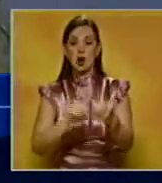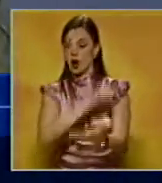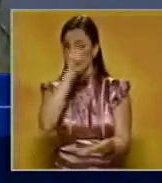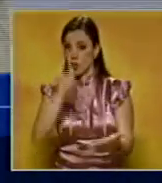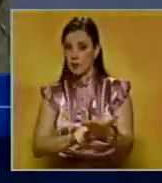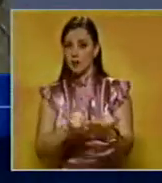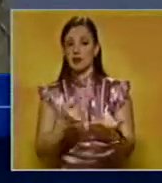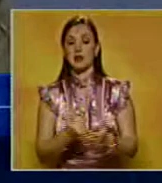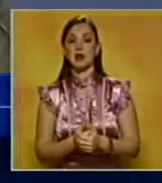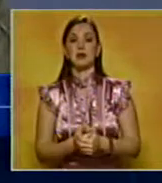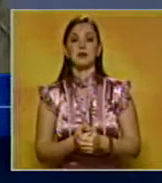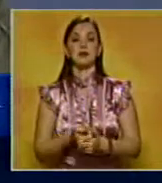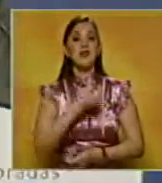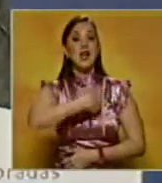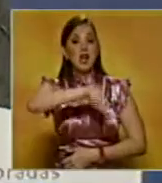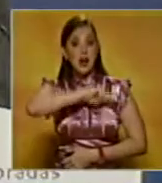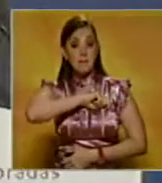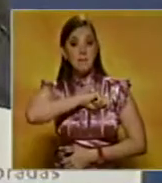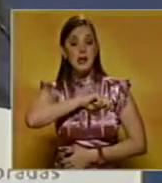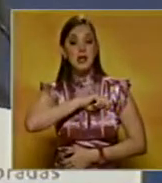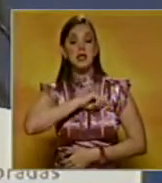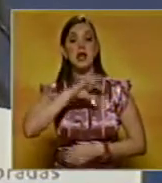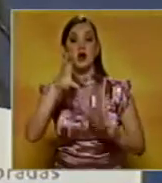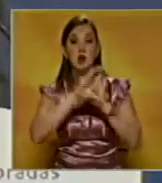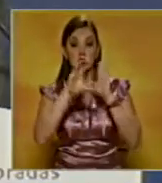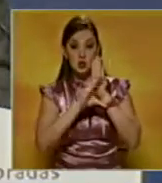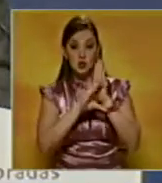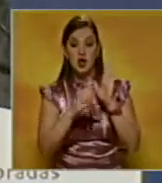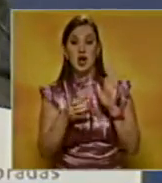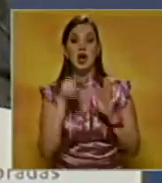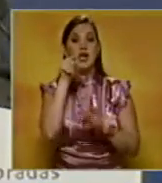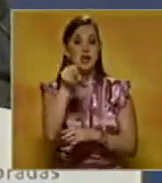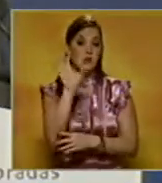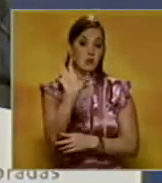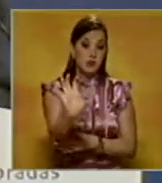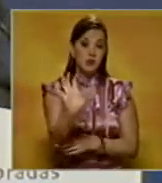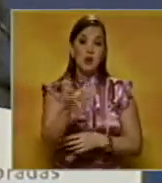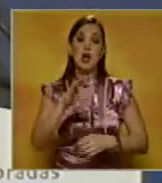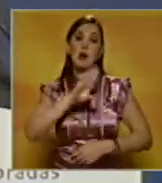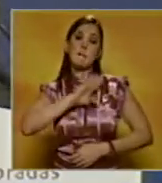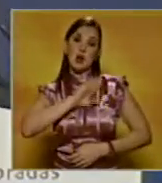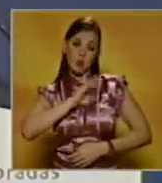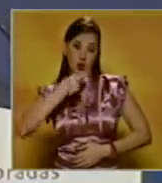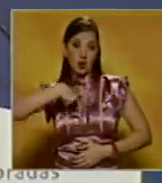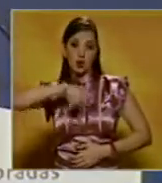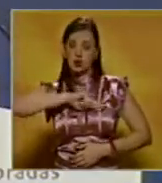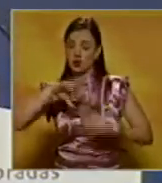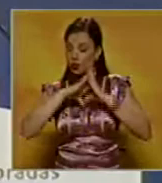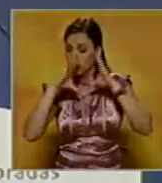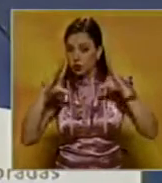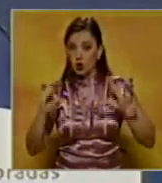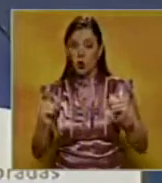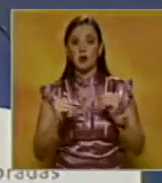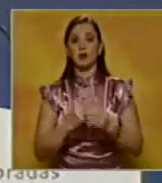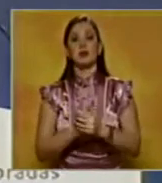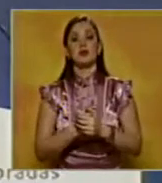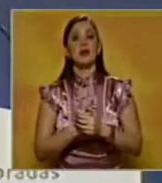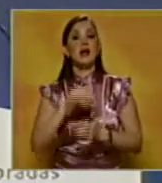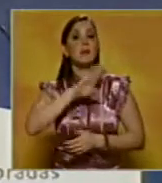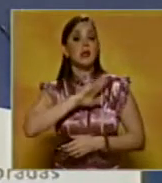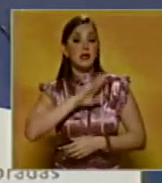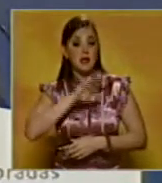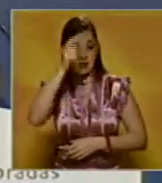plenamente vigentes. La España constitucional de nuestros días es un patrimonio que nos pertenece a todos. Pertenece al